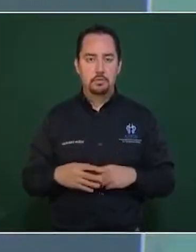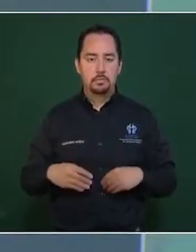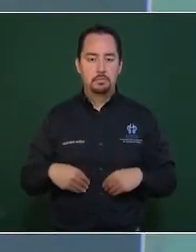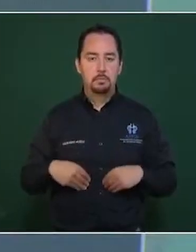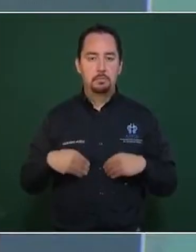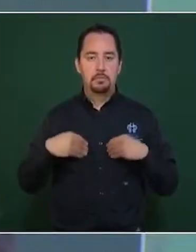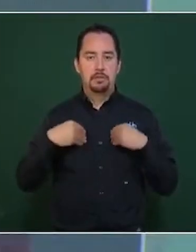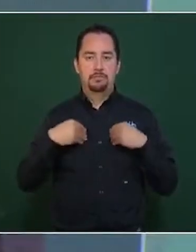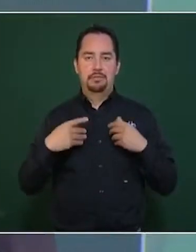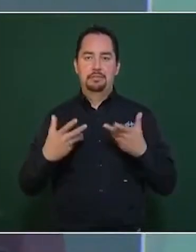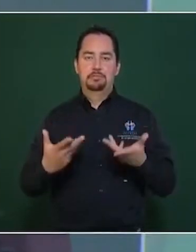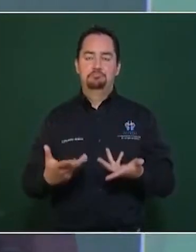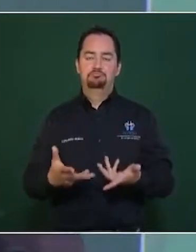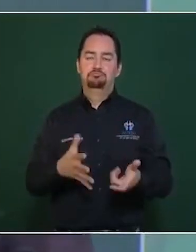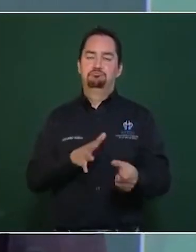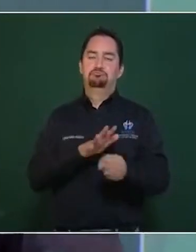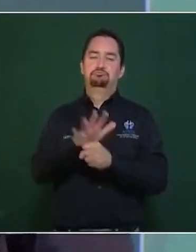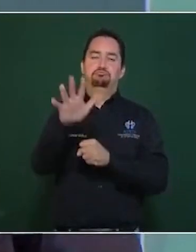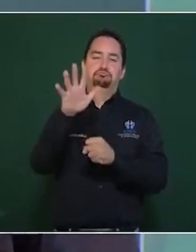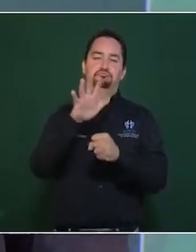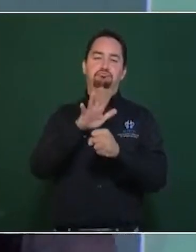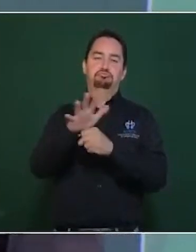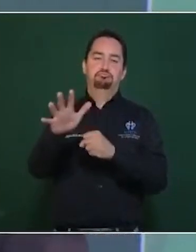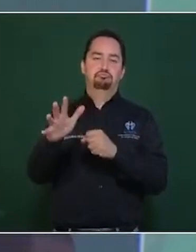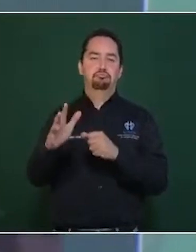colmada de atenciones, de privilegios,